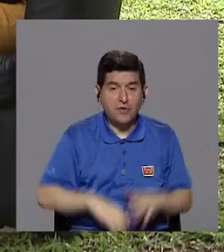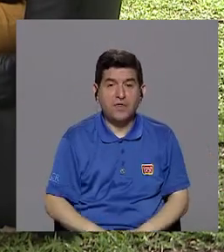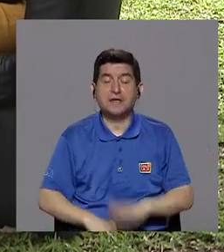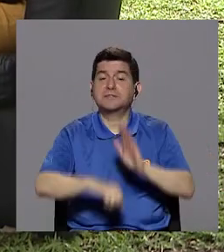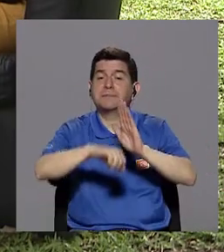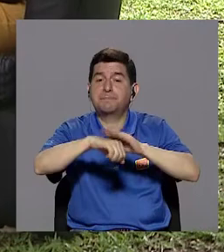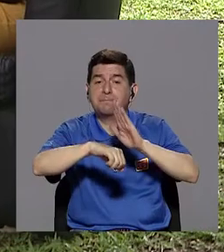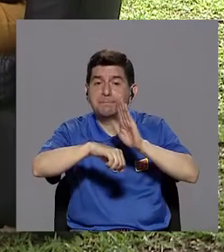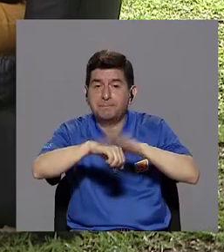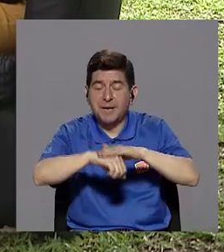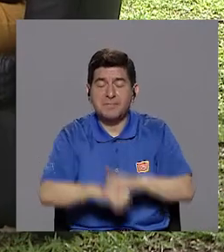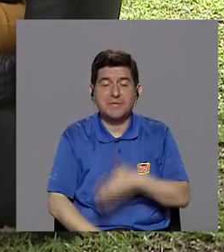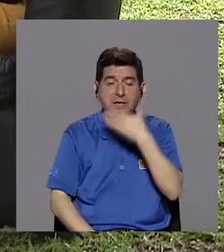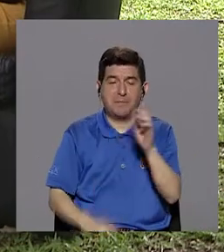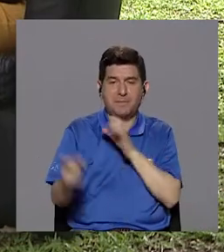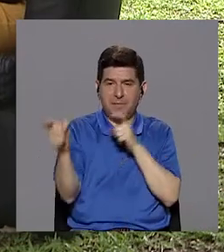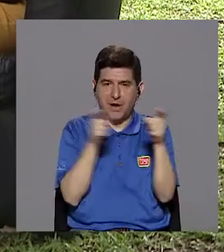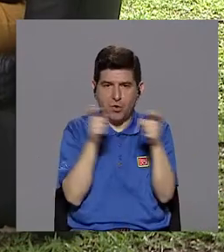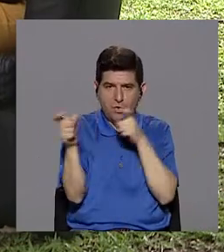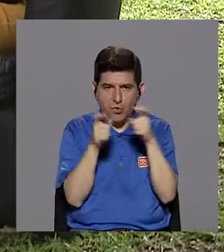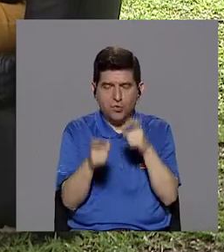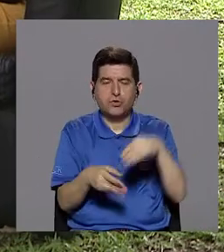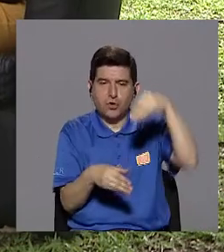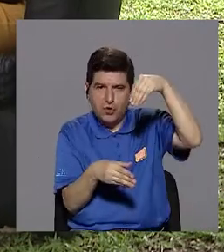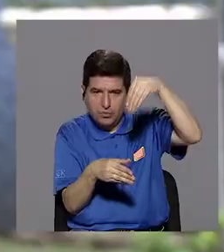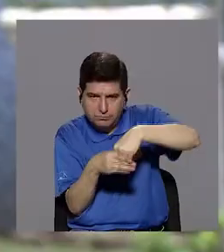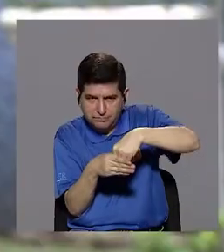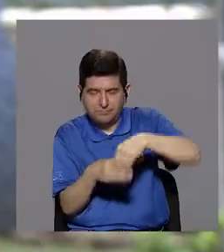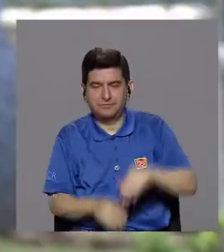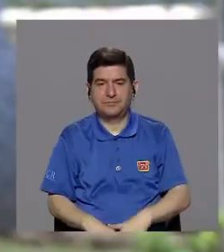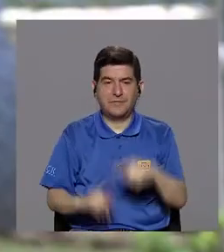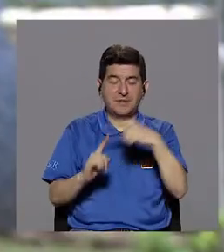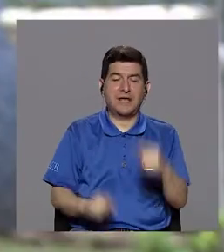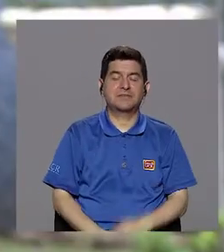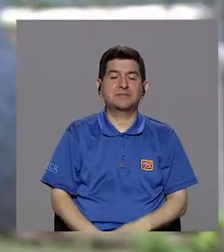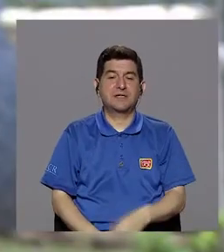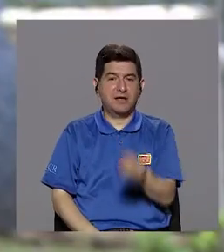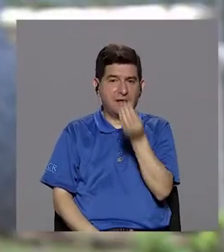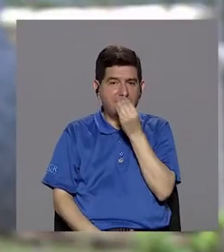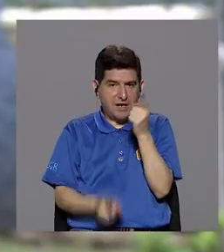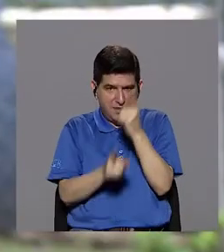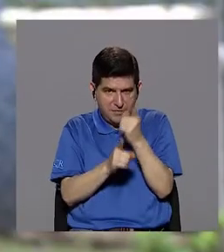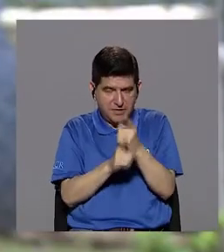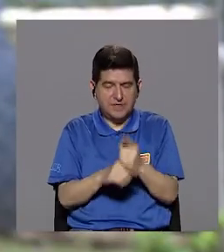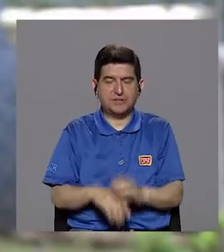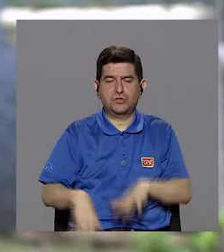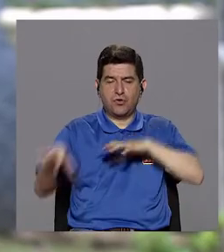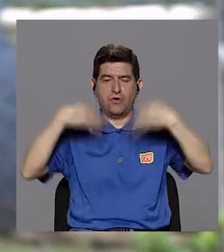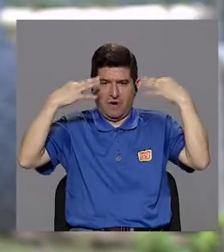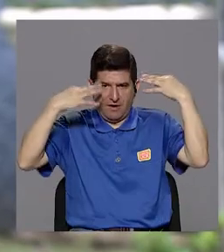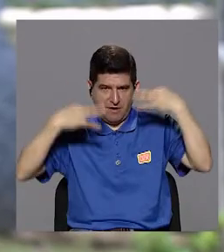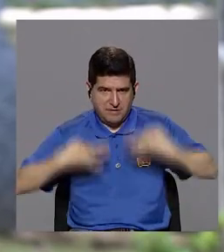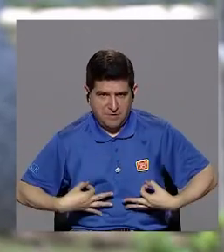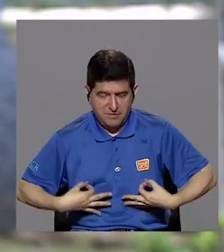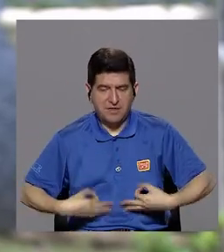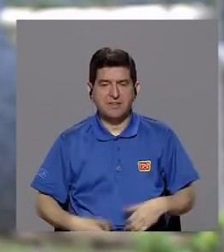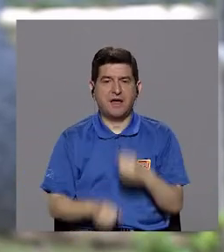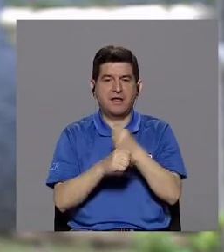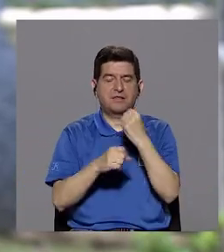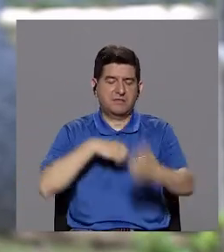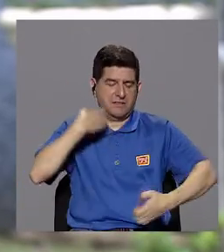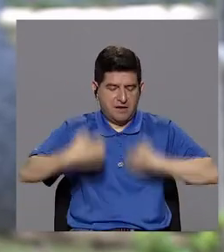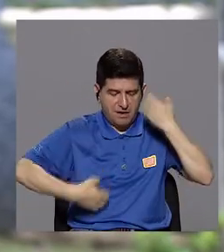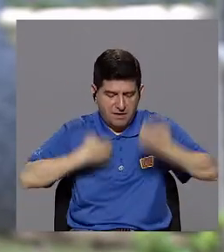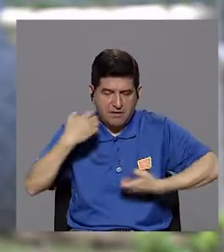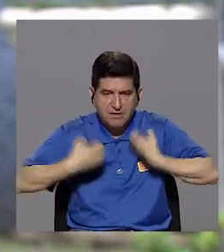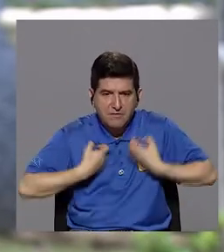le permitan un mejor control de la enfermedad. Desde dieta, ejercicios, trabajo